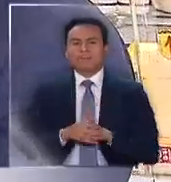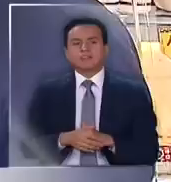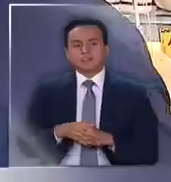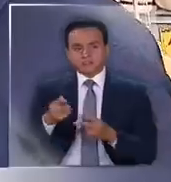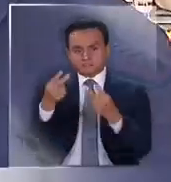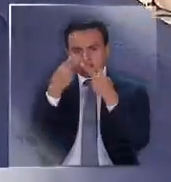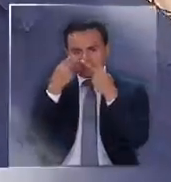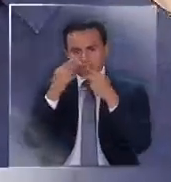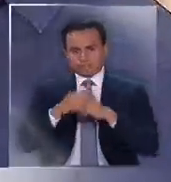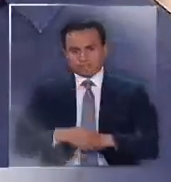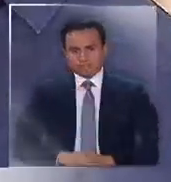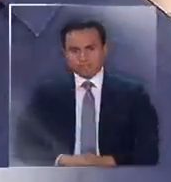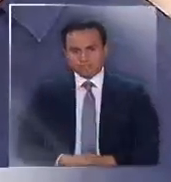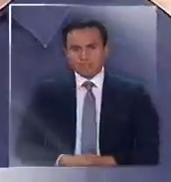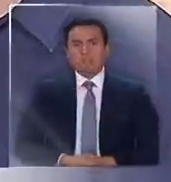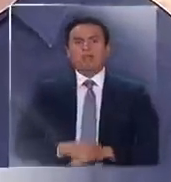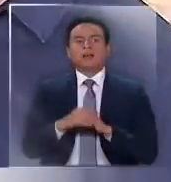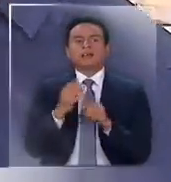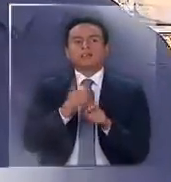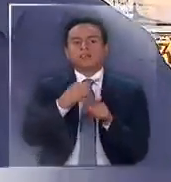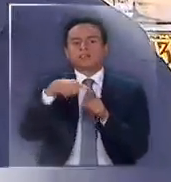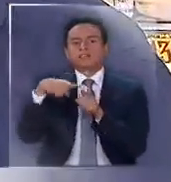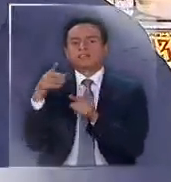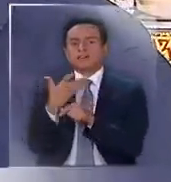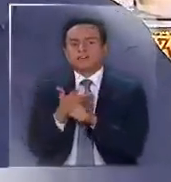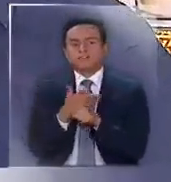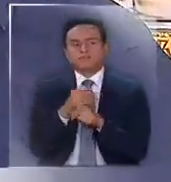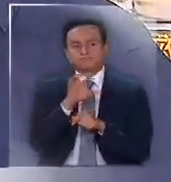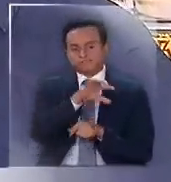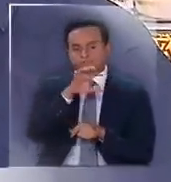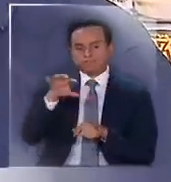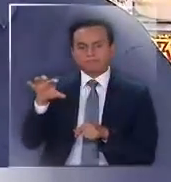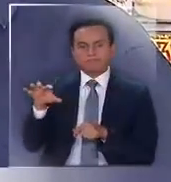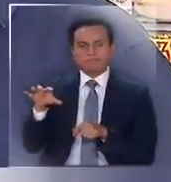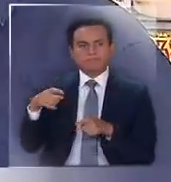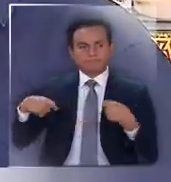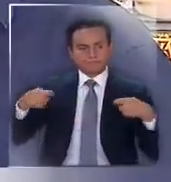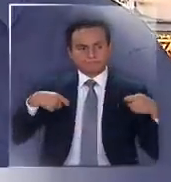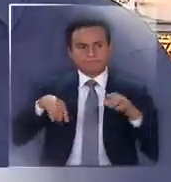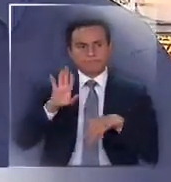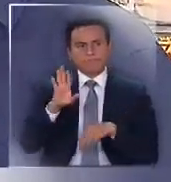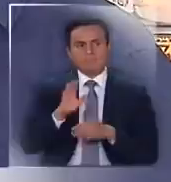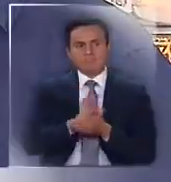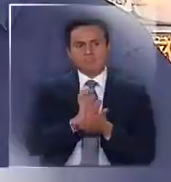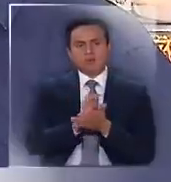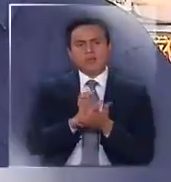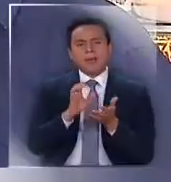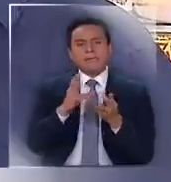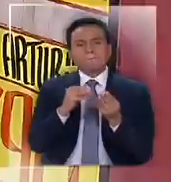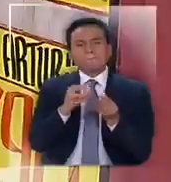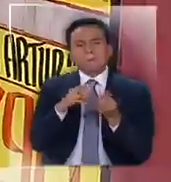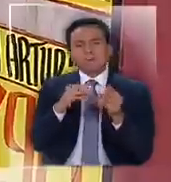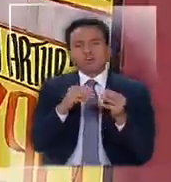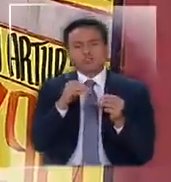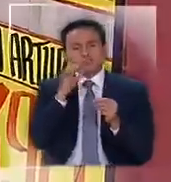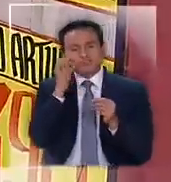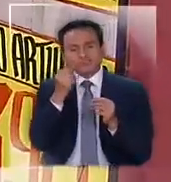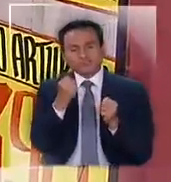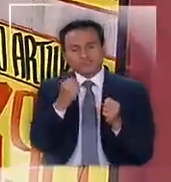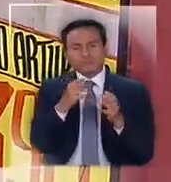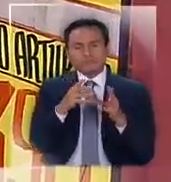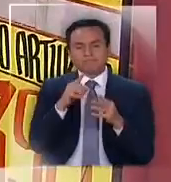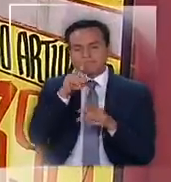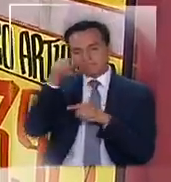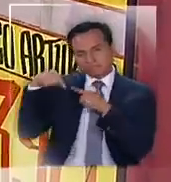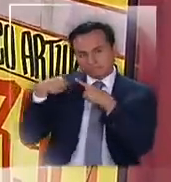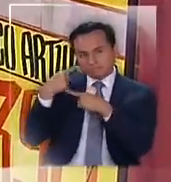Mira, dentro de todo lo que yo he estado en la rubro del queso, lo que más se vende son los quesos mantecosos, ¿ya? Por tradición. Yo siempre